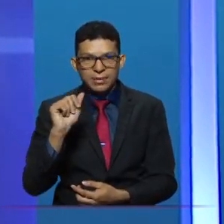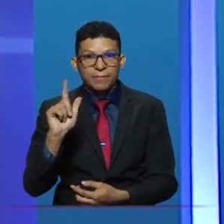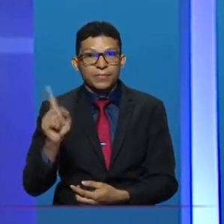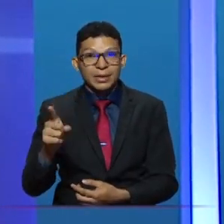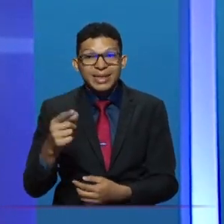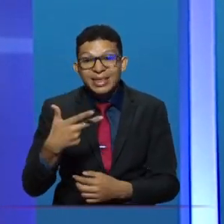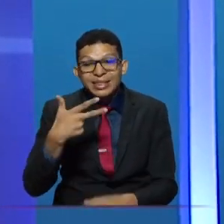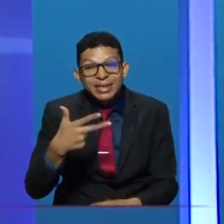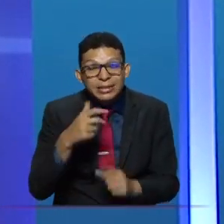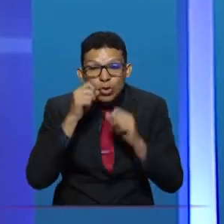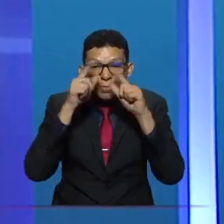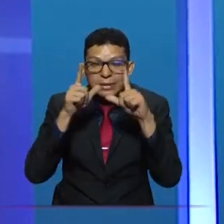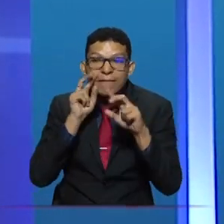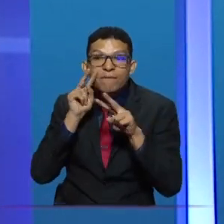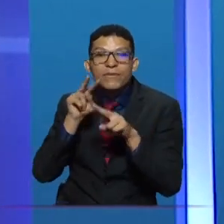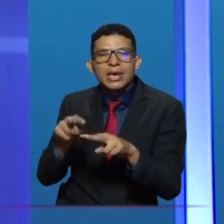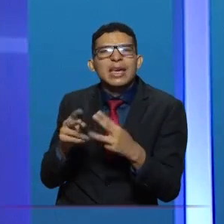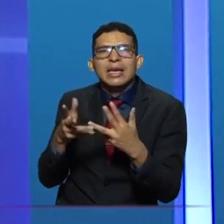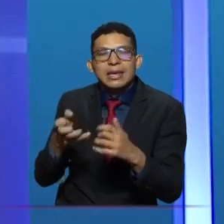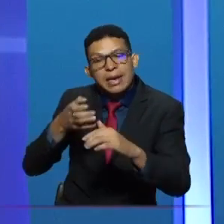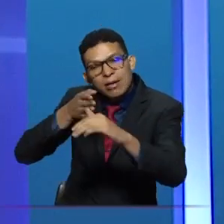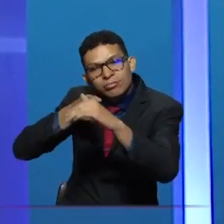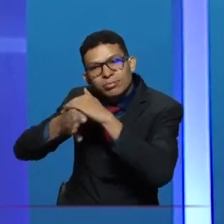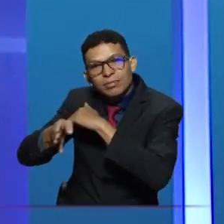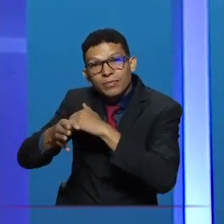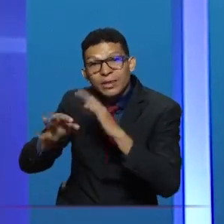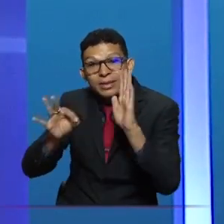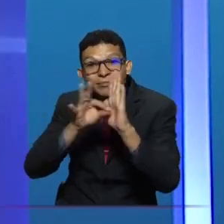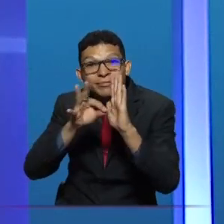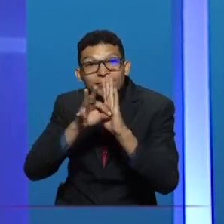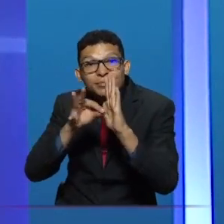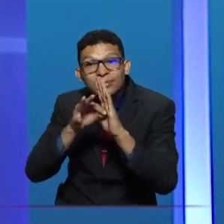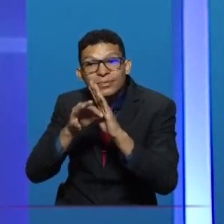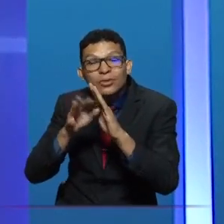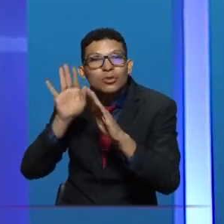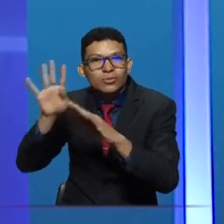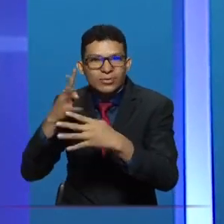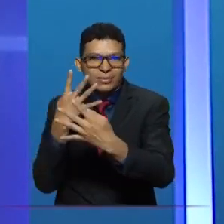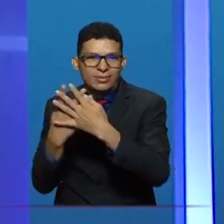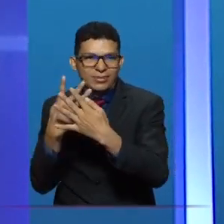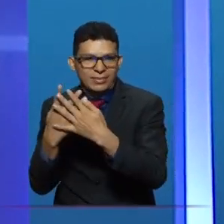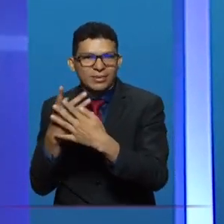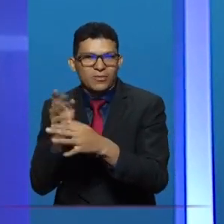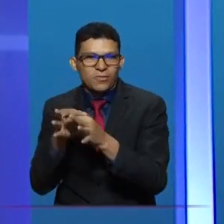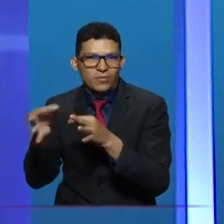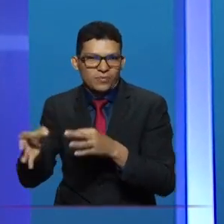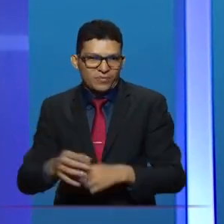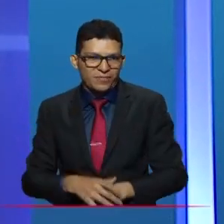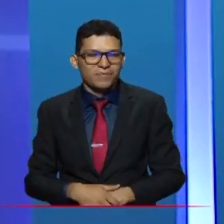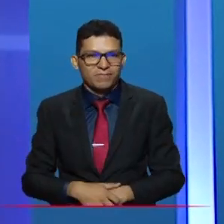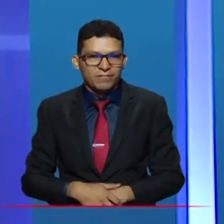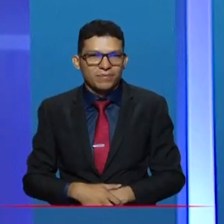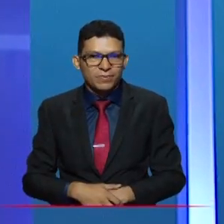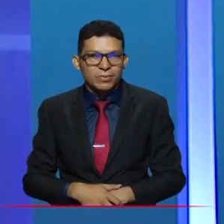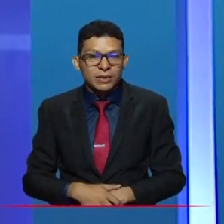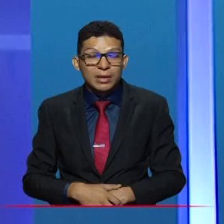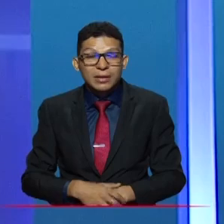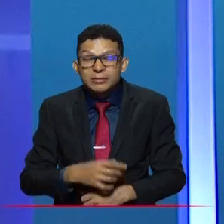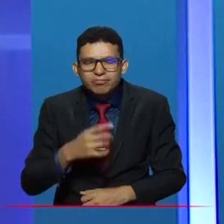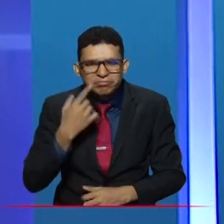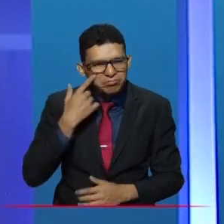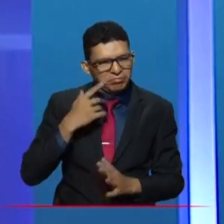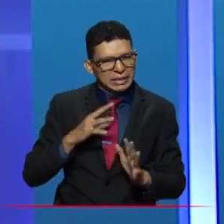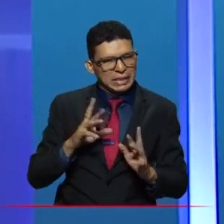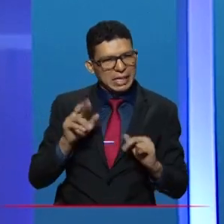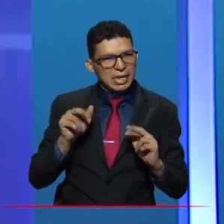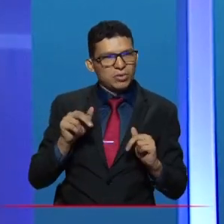fueron sorprendidos cuando intentaban ingresar marihuana al centro carcelario de ese municipio. Lo más curioso de este caso es